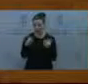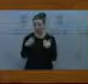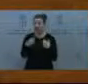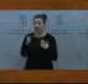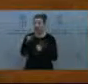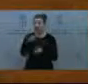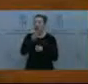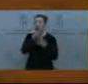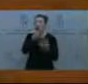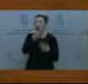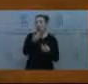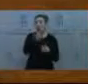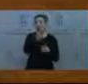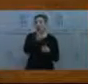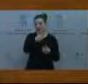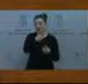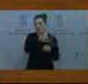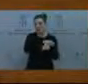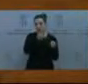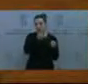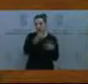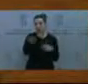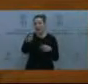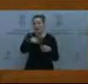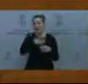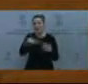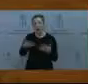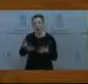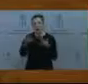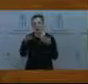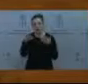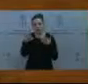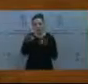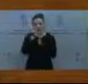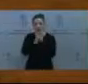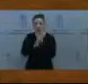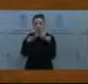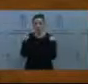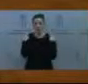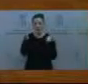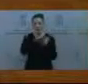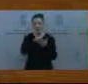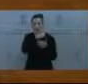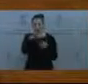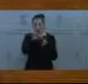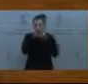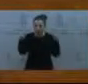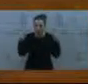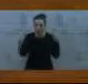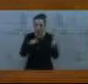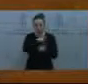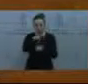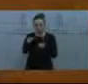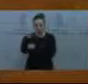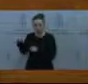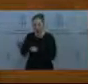se beneficiasen de una deducción fiscal de 1.000 euros con carácter anual y pediría y rogaría a la agencia tributaria,